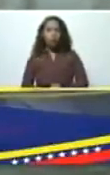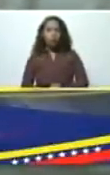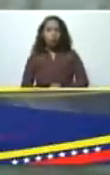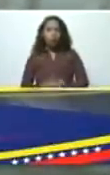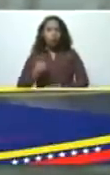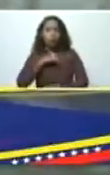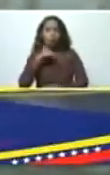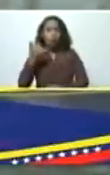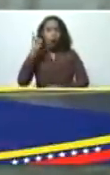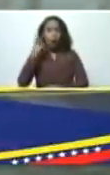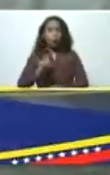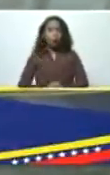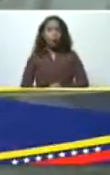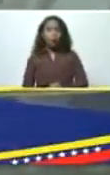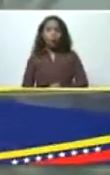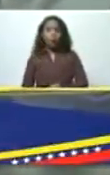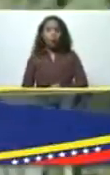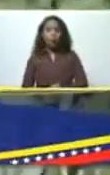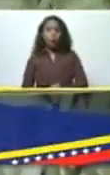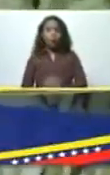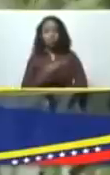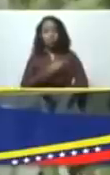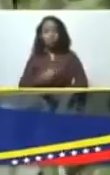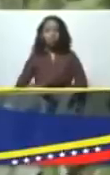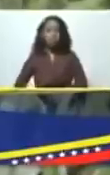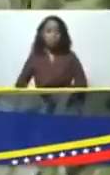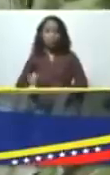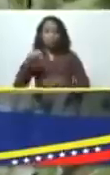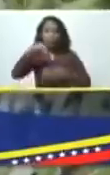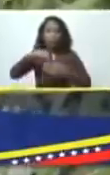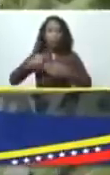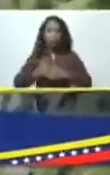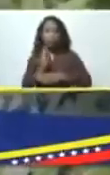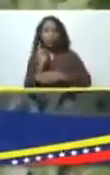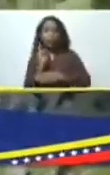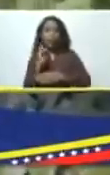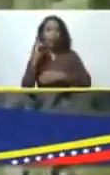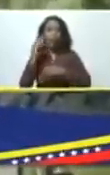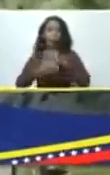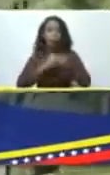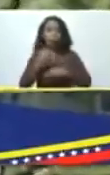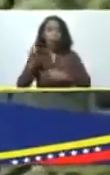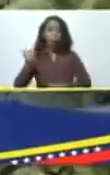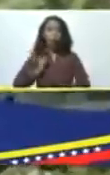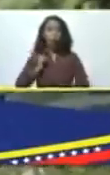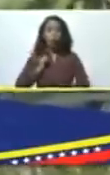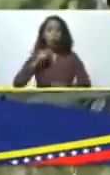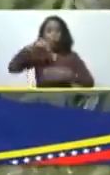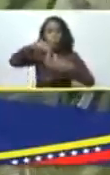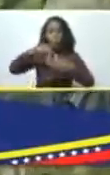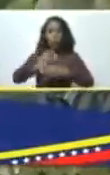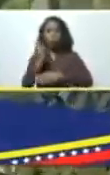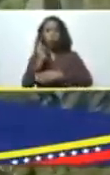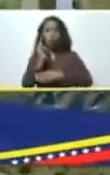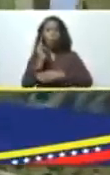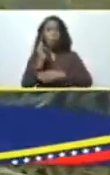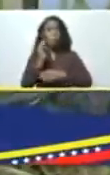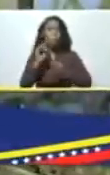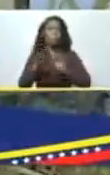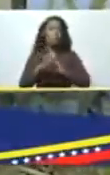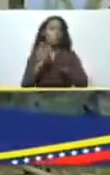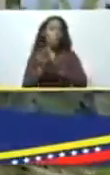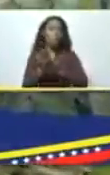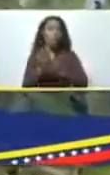Nosotros tenemos, presidente, semilla que es equiparable a cualquier semilla del mundo con la más